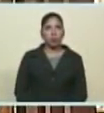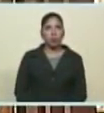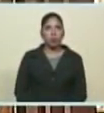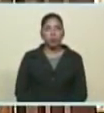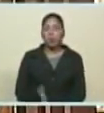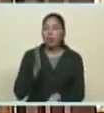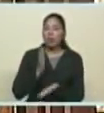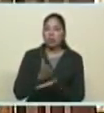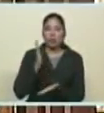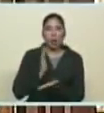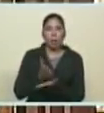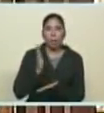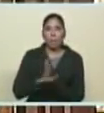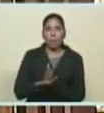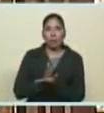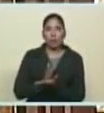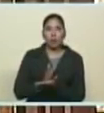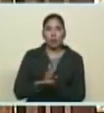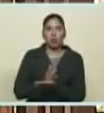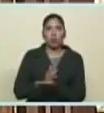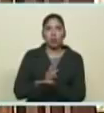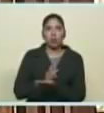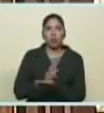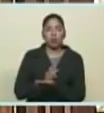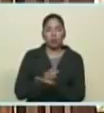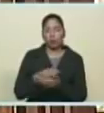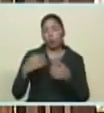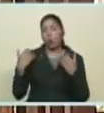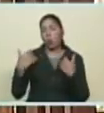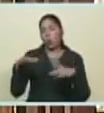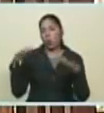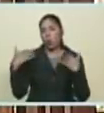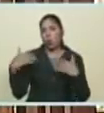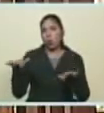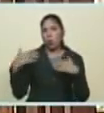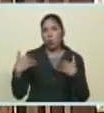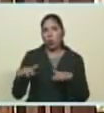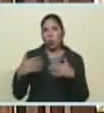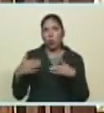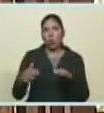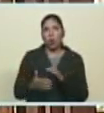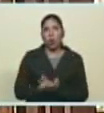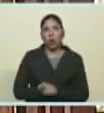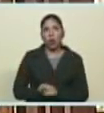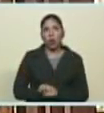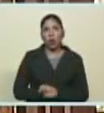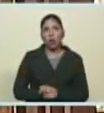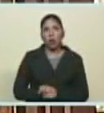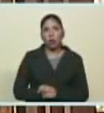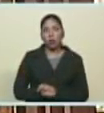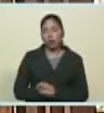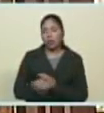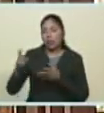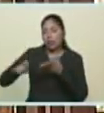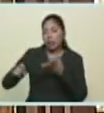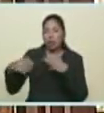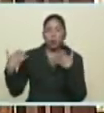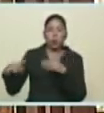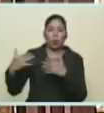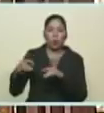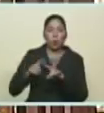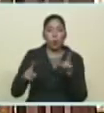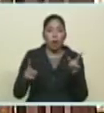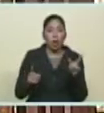siempre es finita los recursos y los equipos. Por eso hay